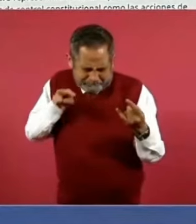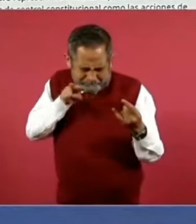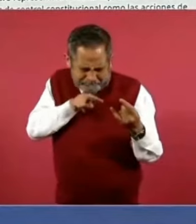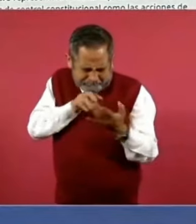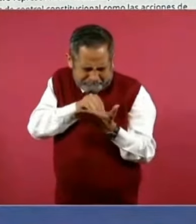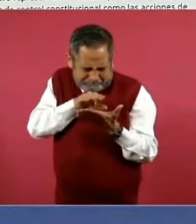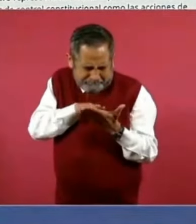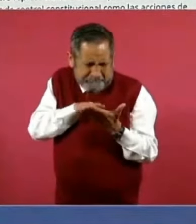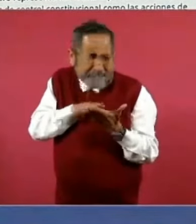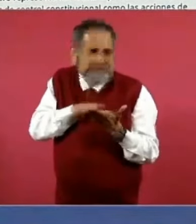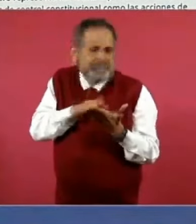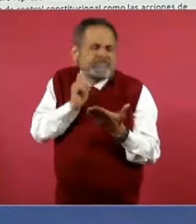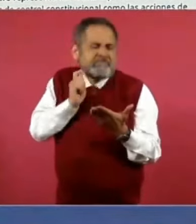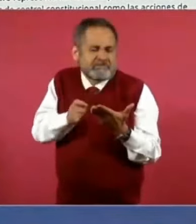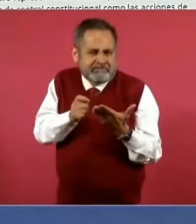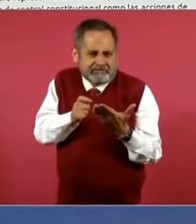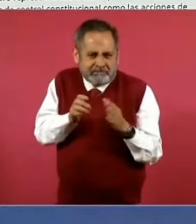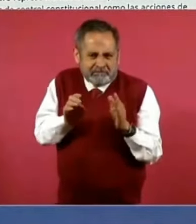histórica